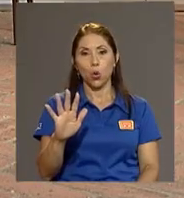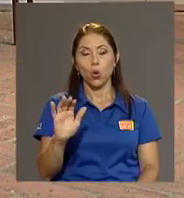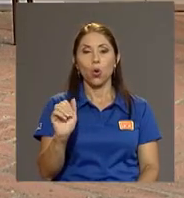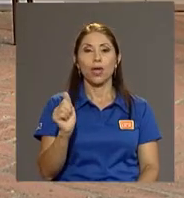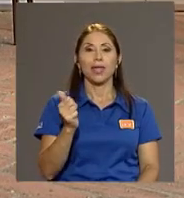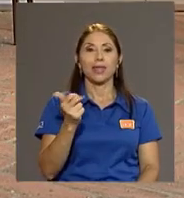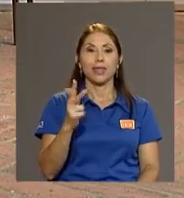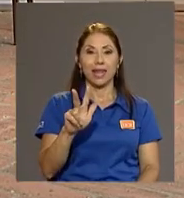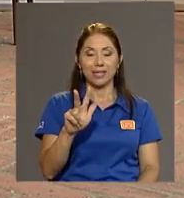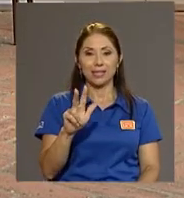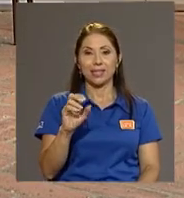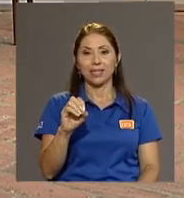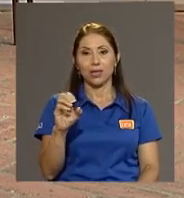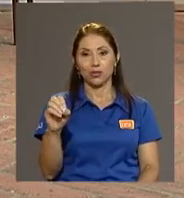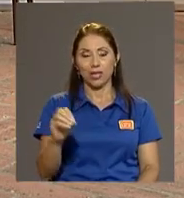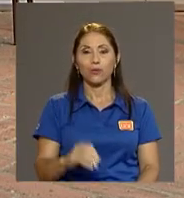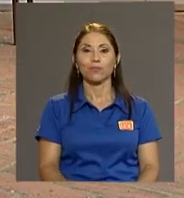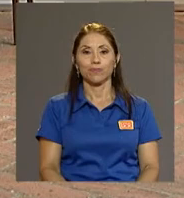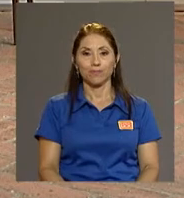2665-1300.